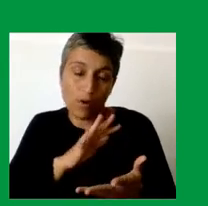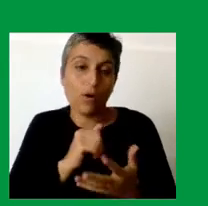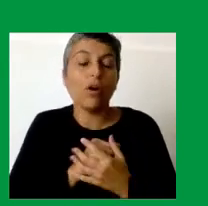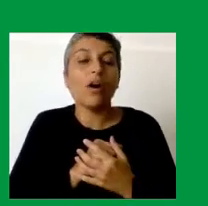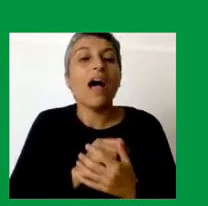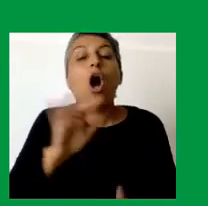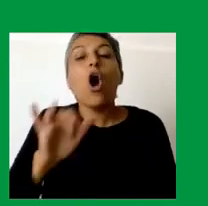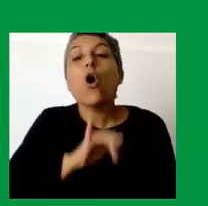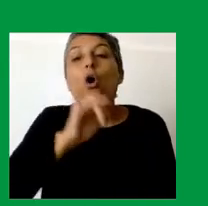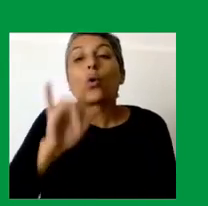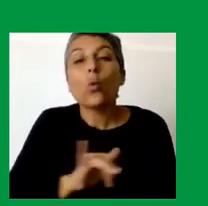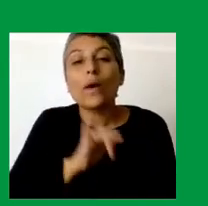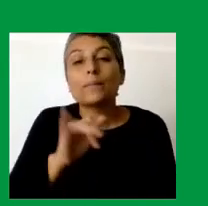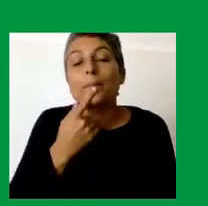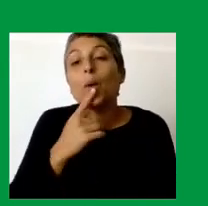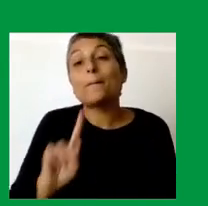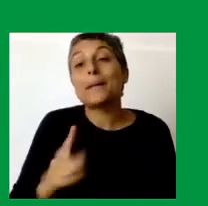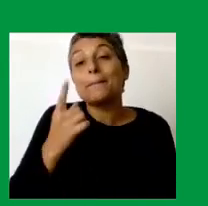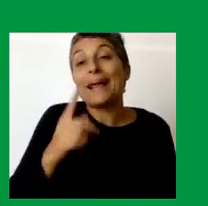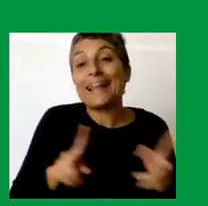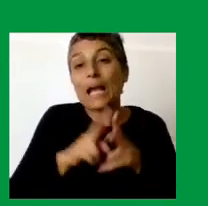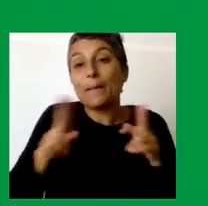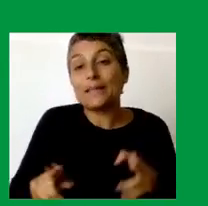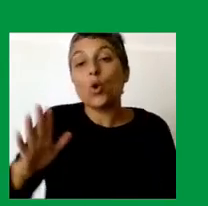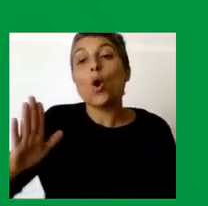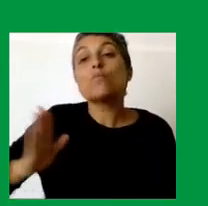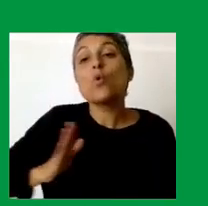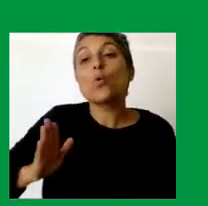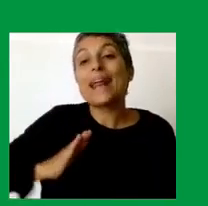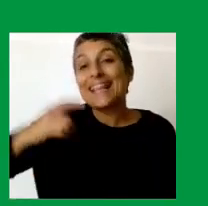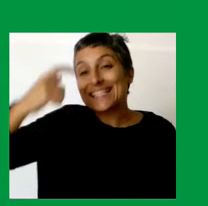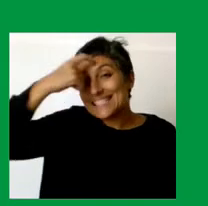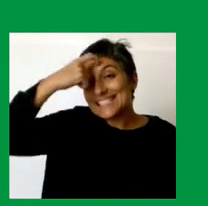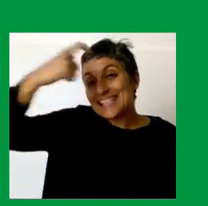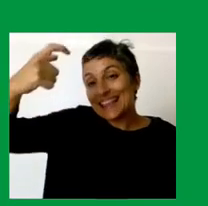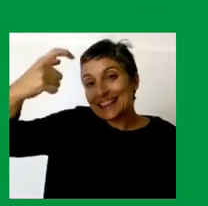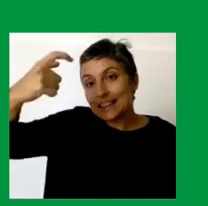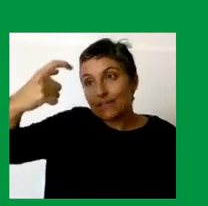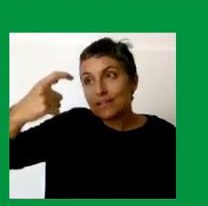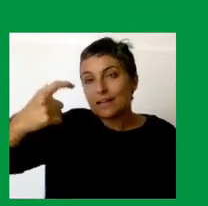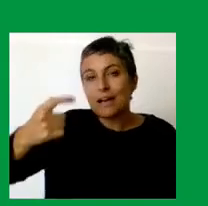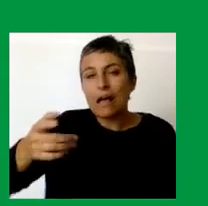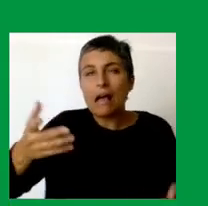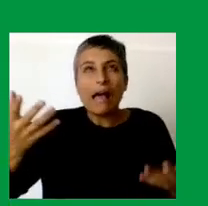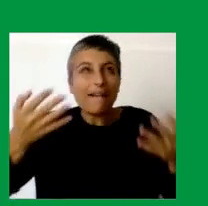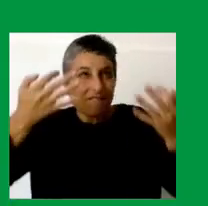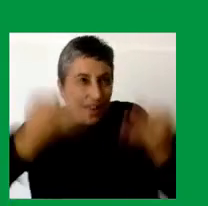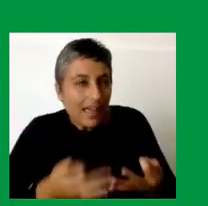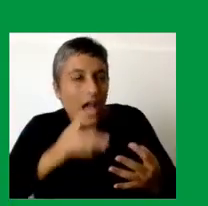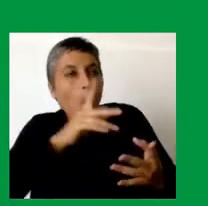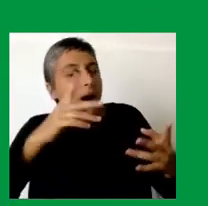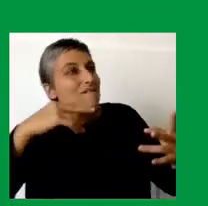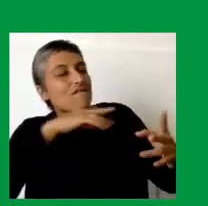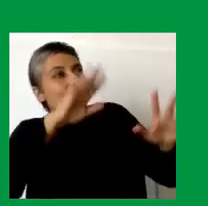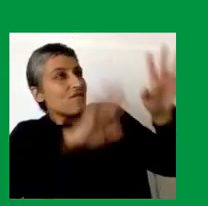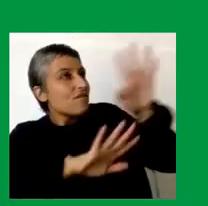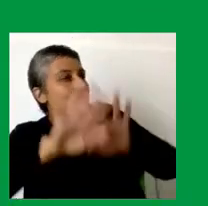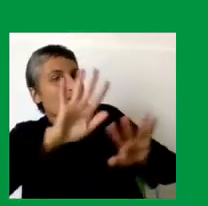diciendo esto, empieza con el capítulo 1, como decir, bueno, las mujeres científicas son un espejismo, porque si pensamos en